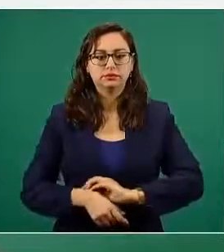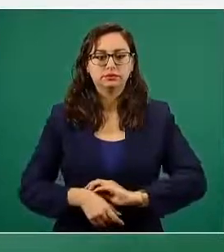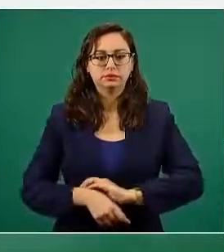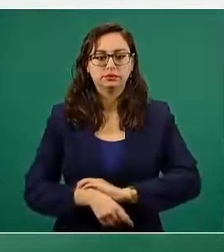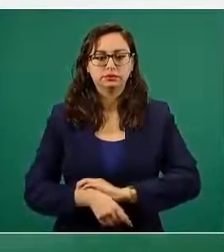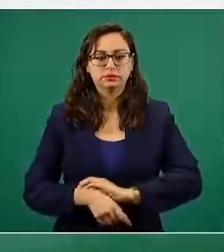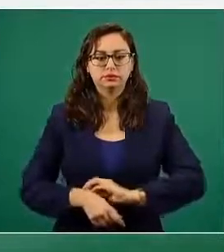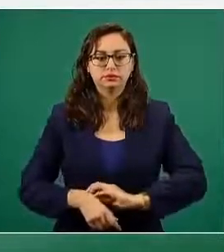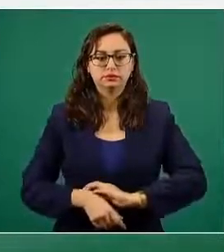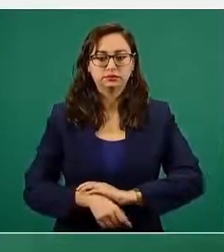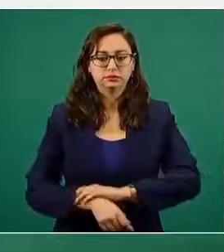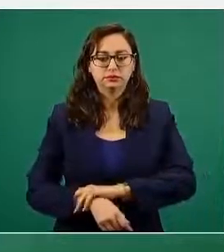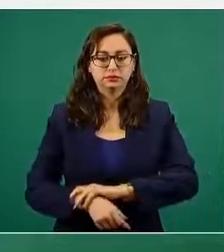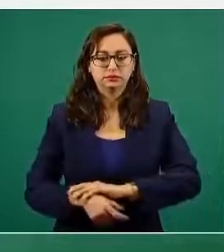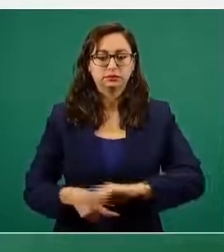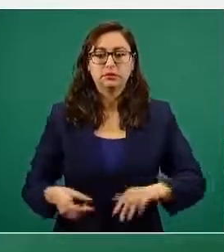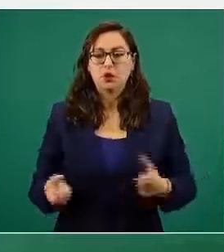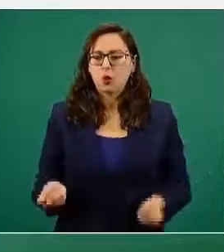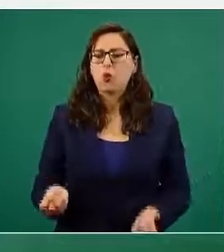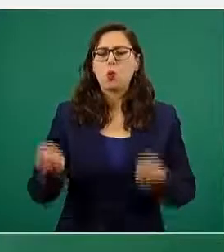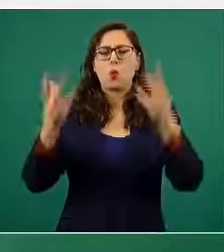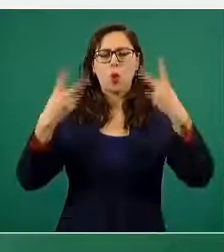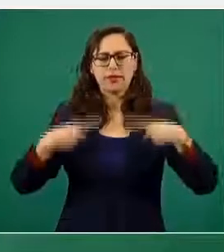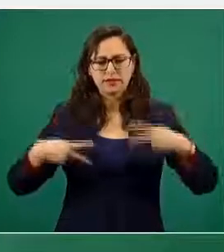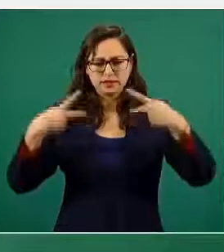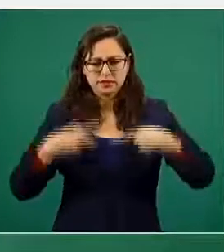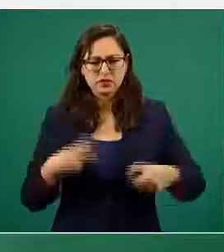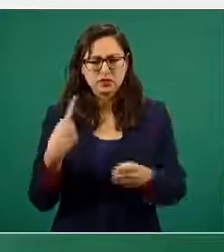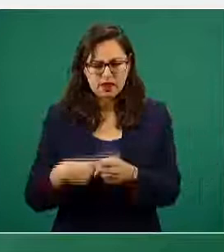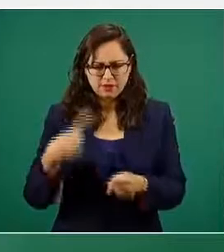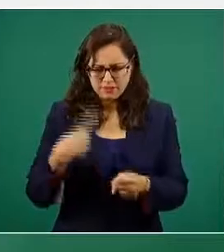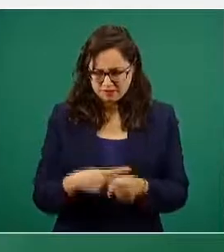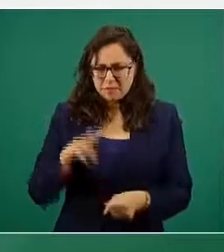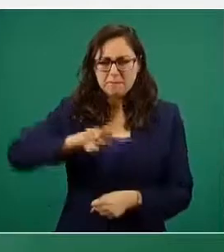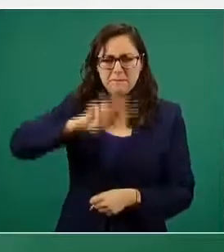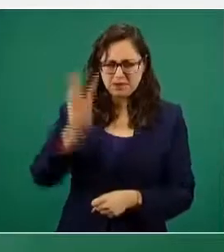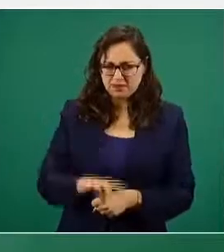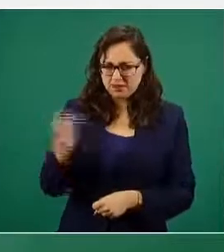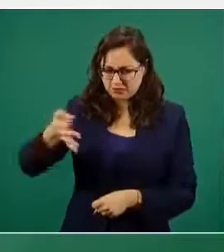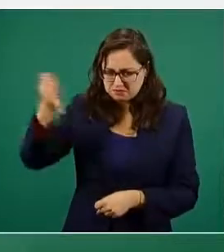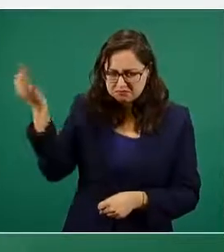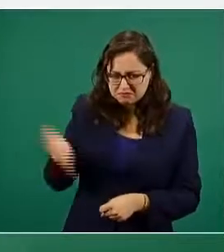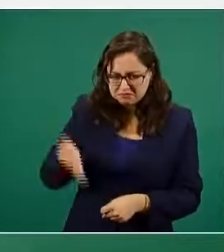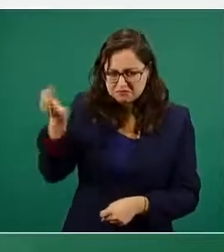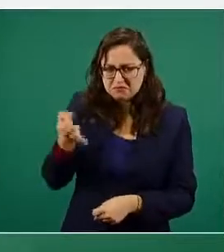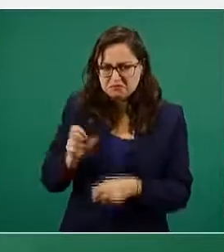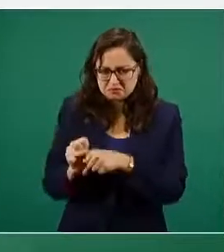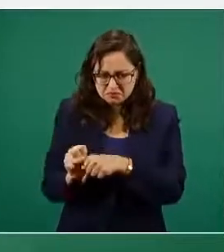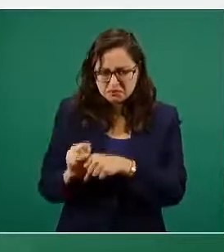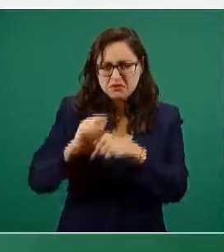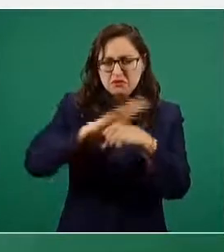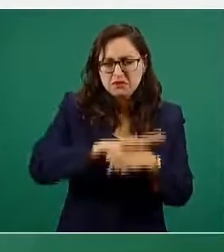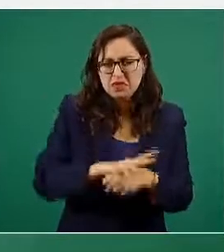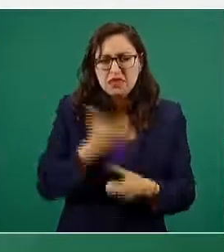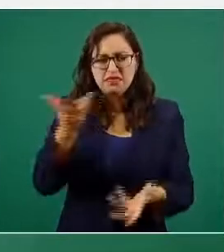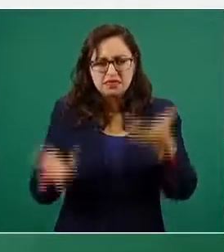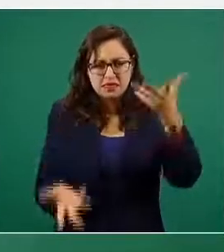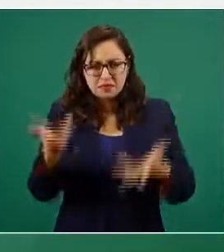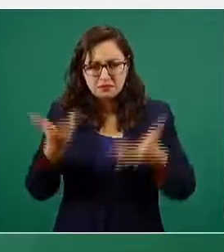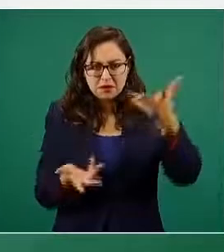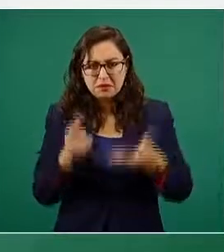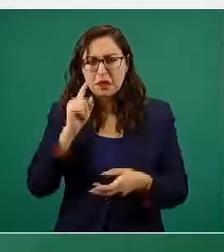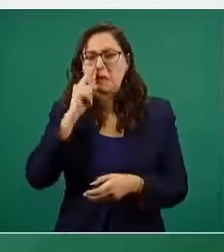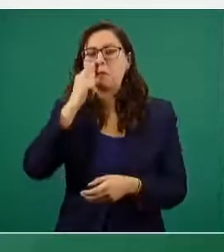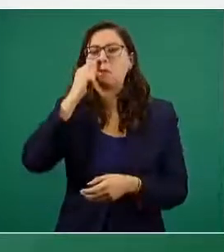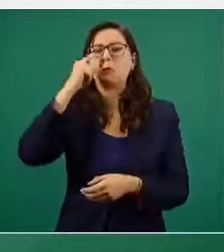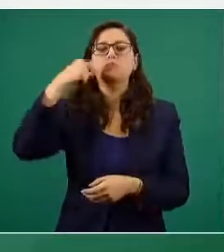magnitud de porcentaje de positividad, de acuerdo a cómo realiza el muestreo, el uso de las pruebas. En México, que